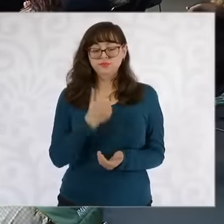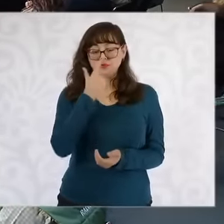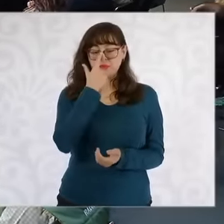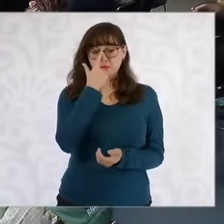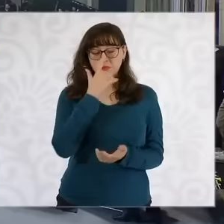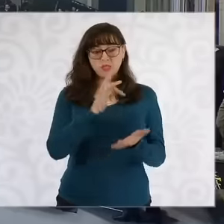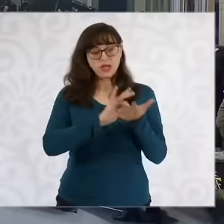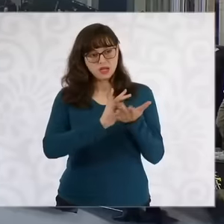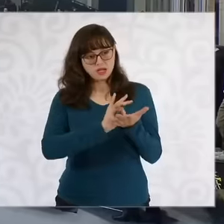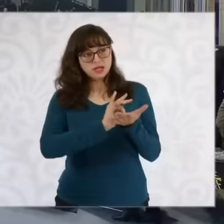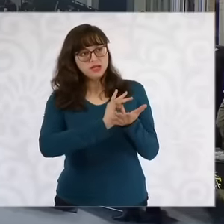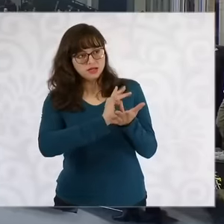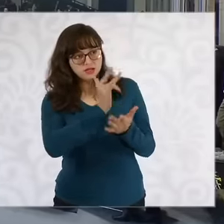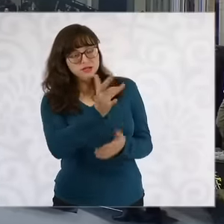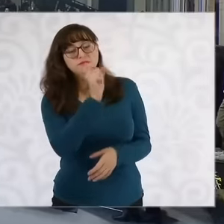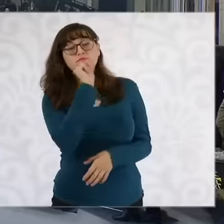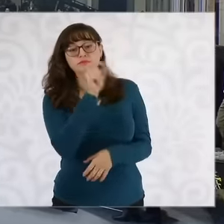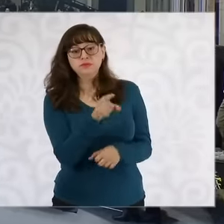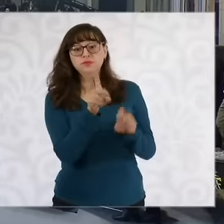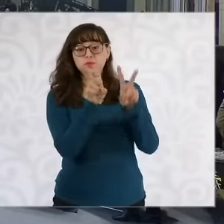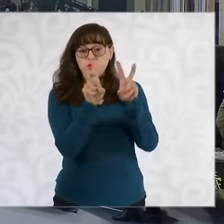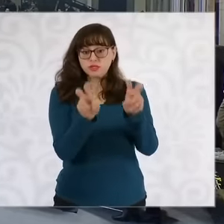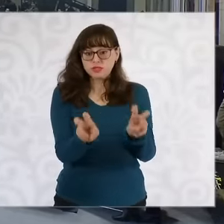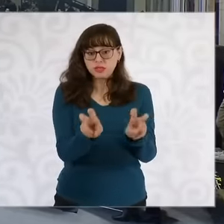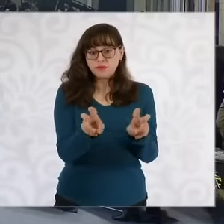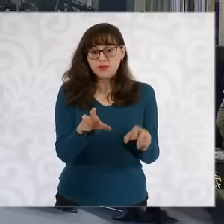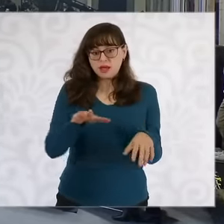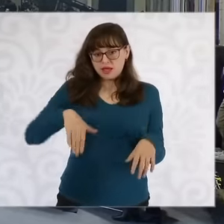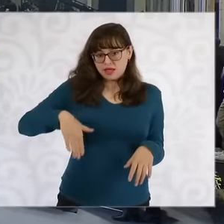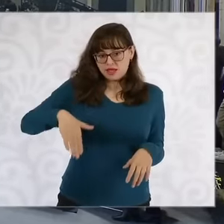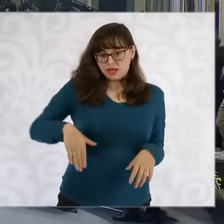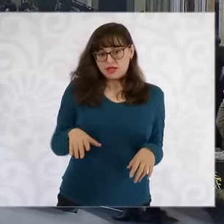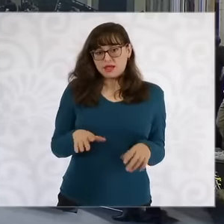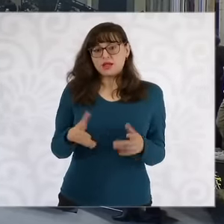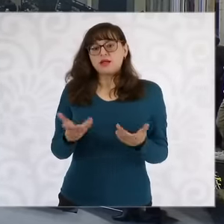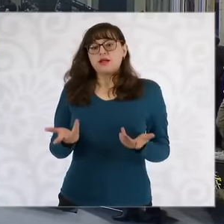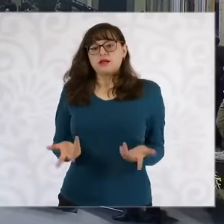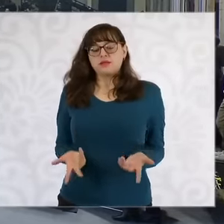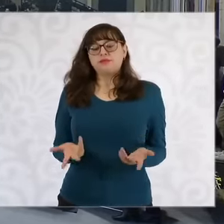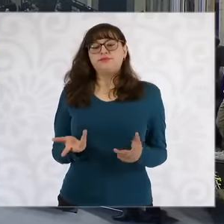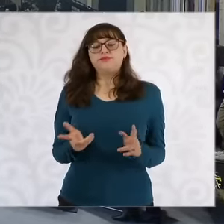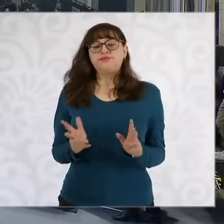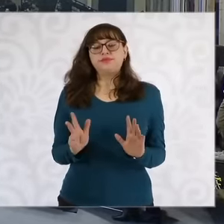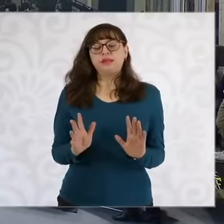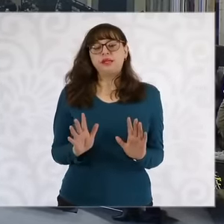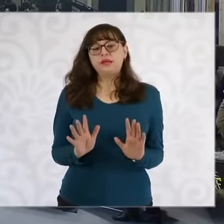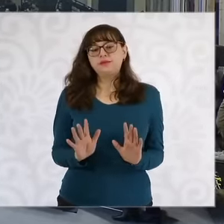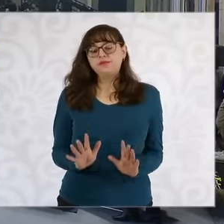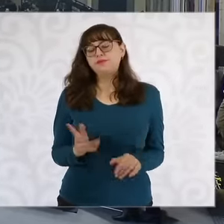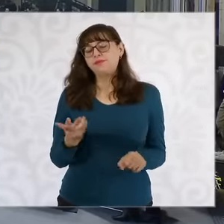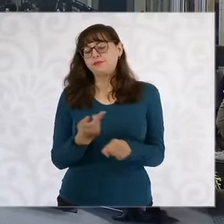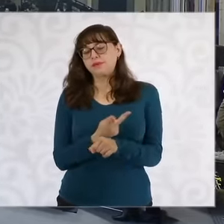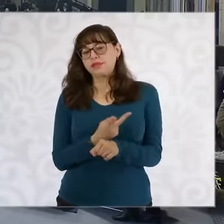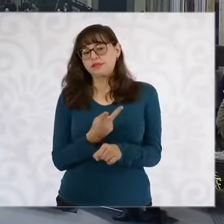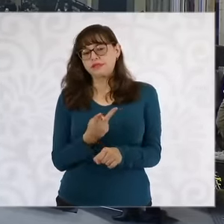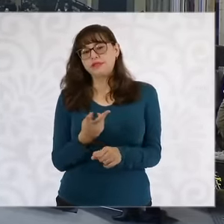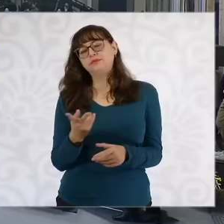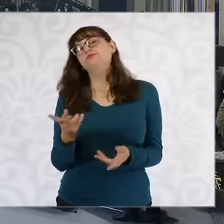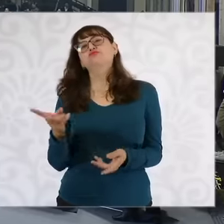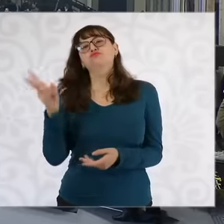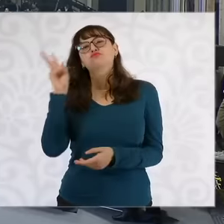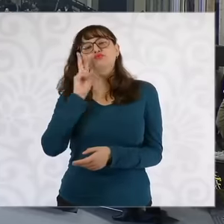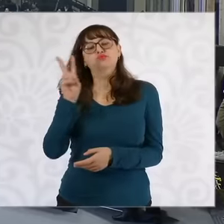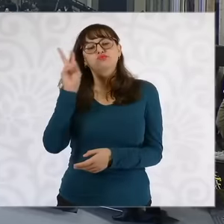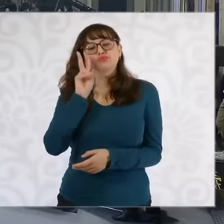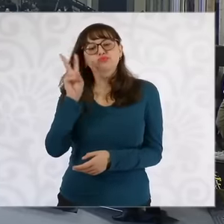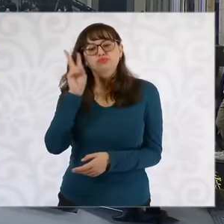El mismo tema, el tema de las adicciones que atañe también al sistema de salud. En este sentido, el consumo de la